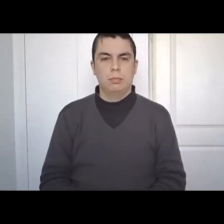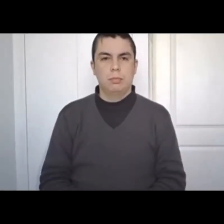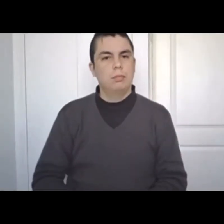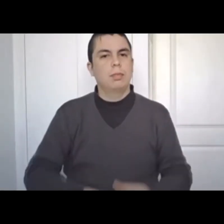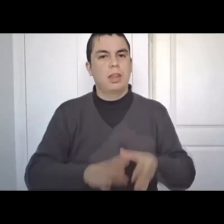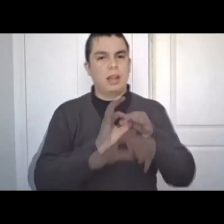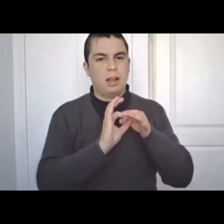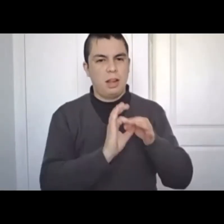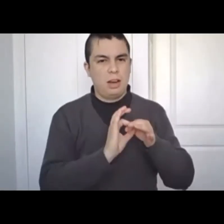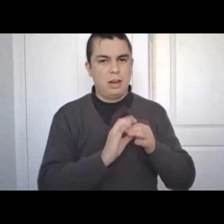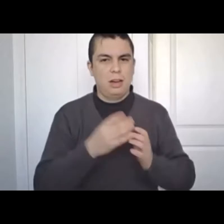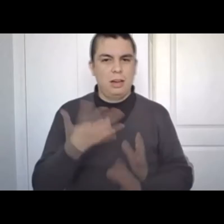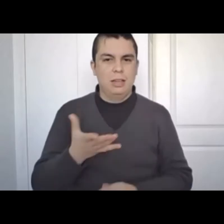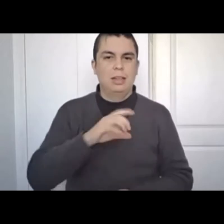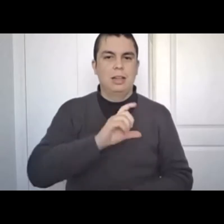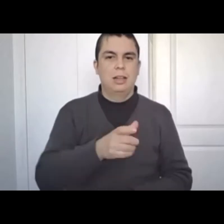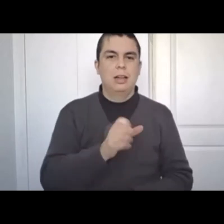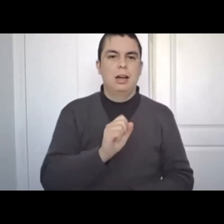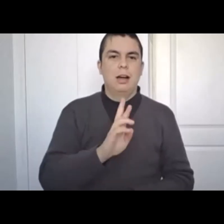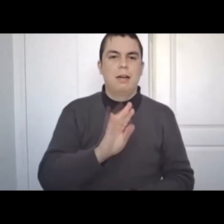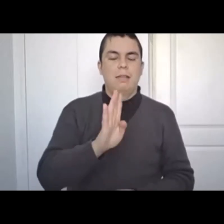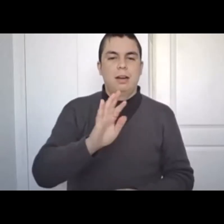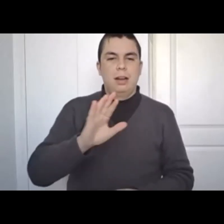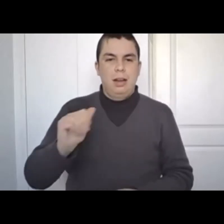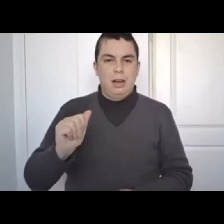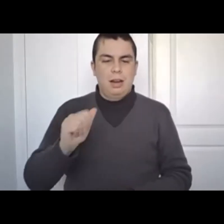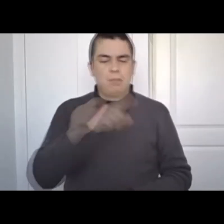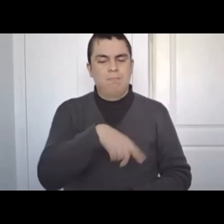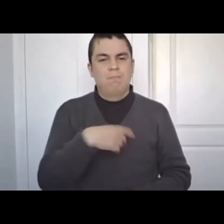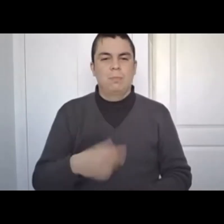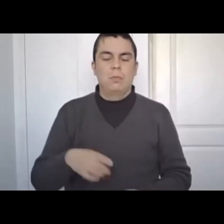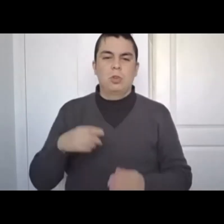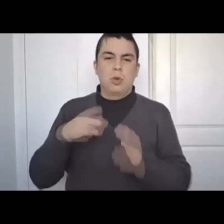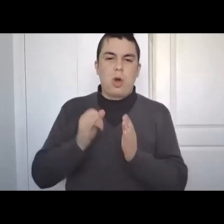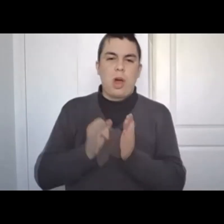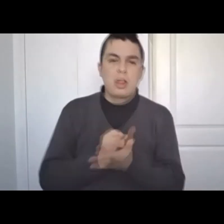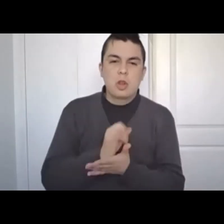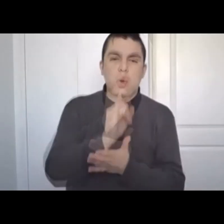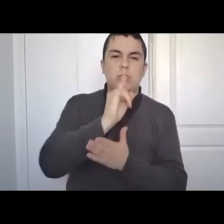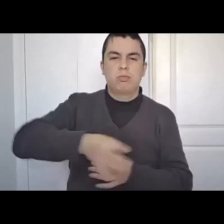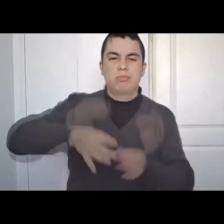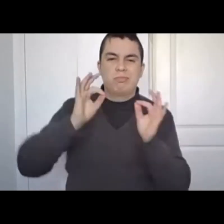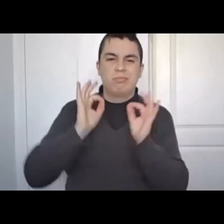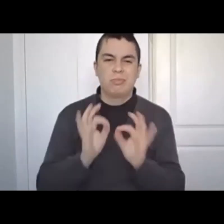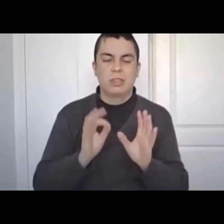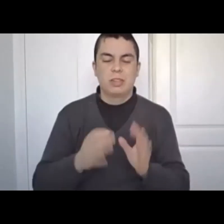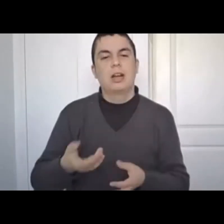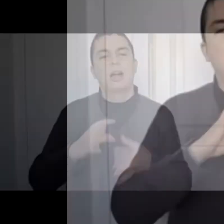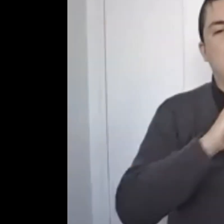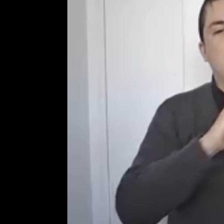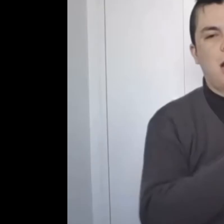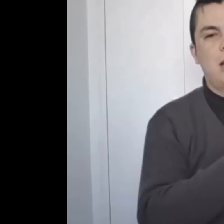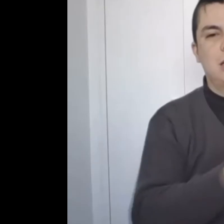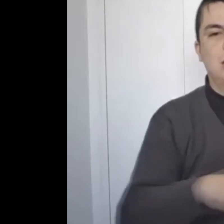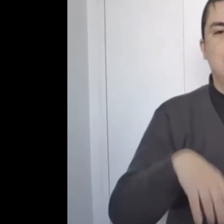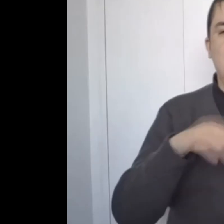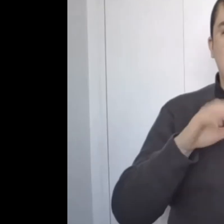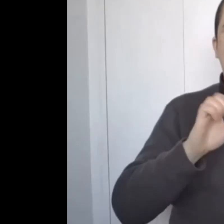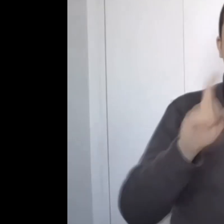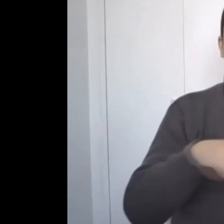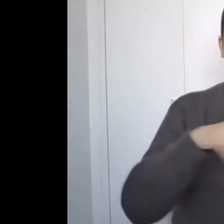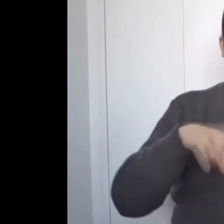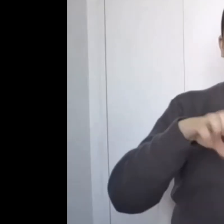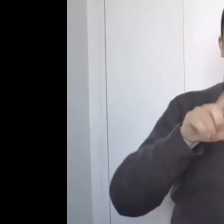por esa increíble introducción. Y agradecer, ¿cierto?, al PAR Explora los Lagos por la invitación. Ya